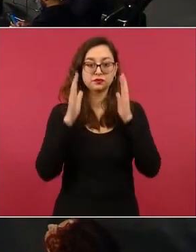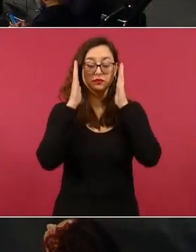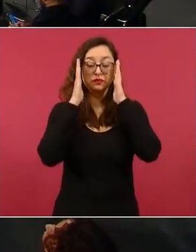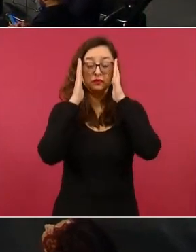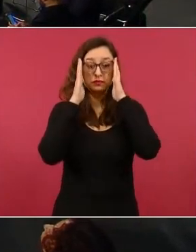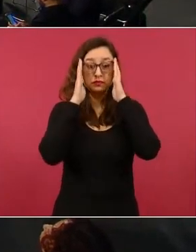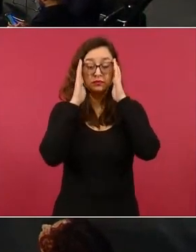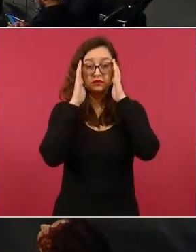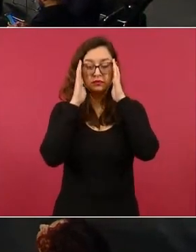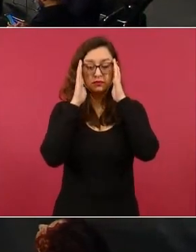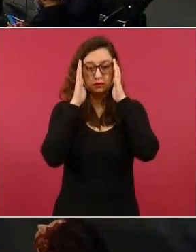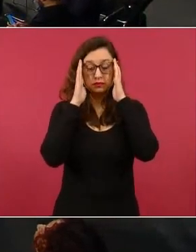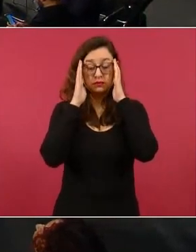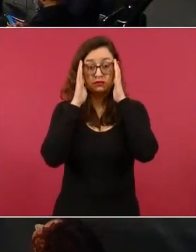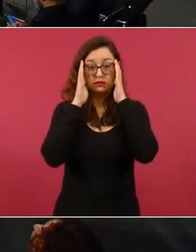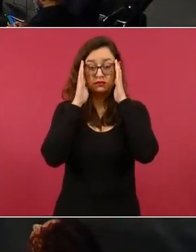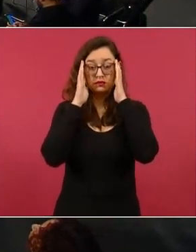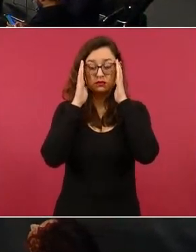de